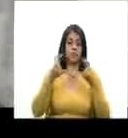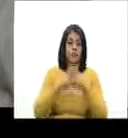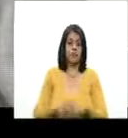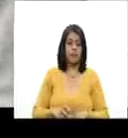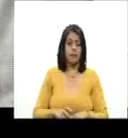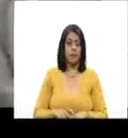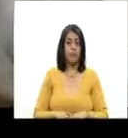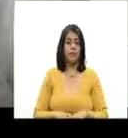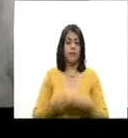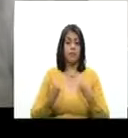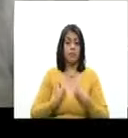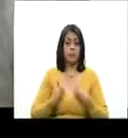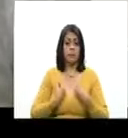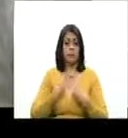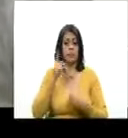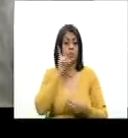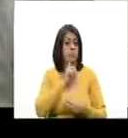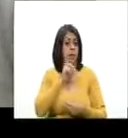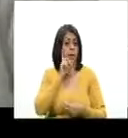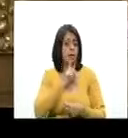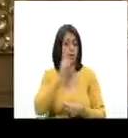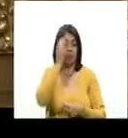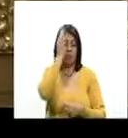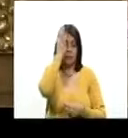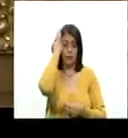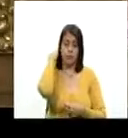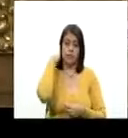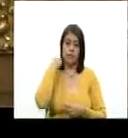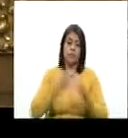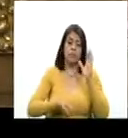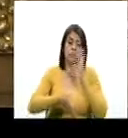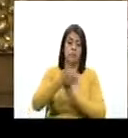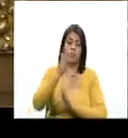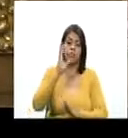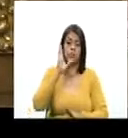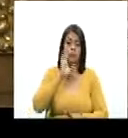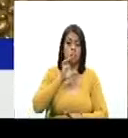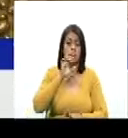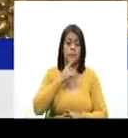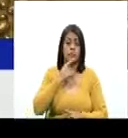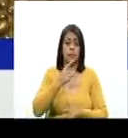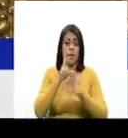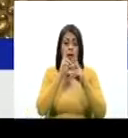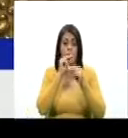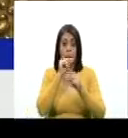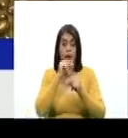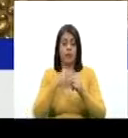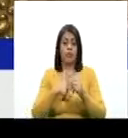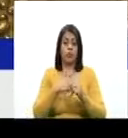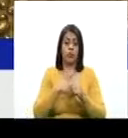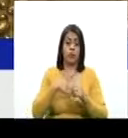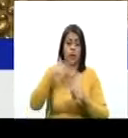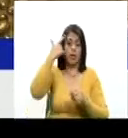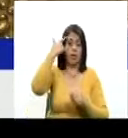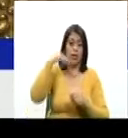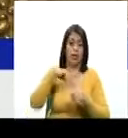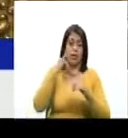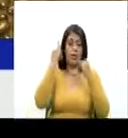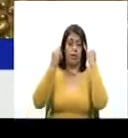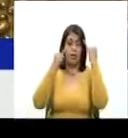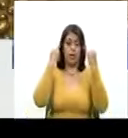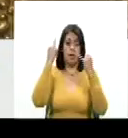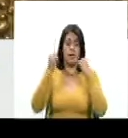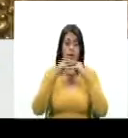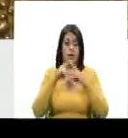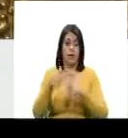me di cuenta que viví una mentira. Y por eso salí a hablar, y yo como ingenuo, que yo creía en esas ideas que me sembraron